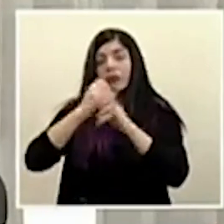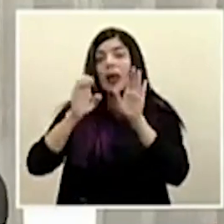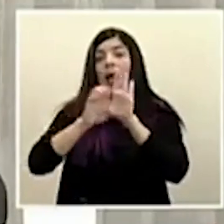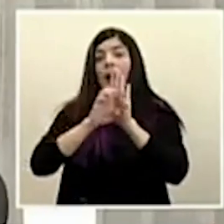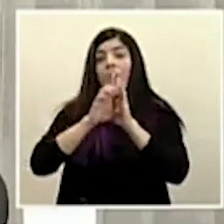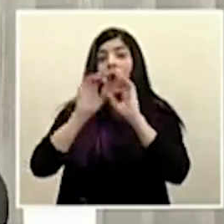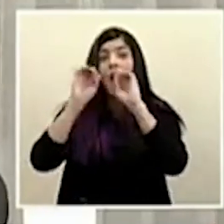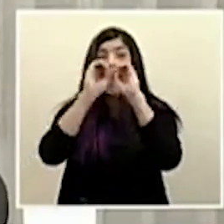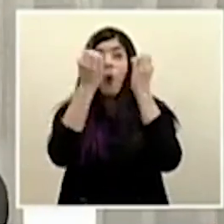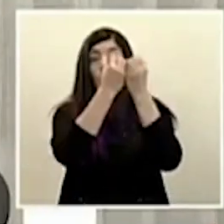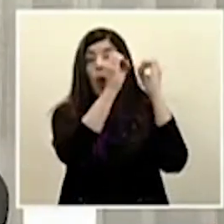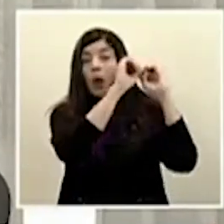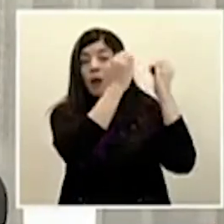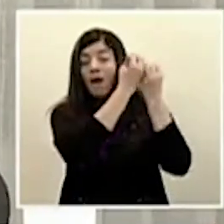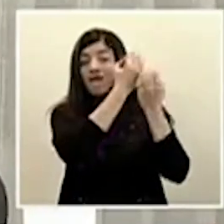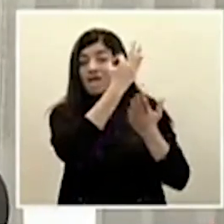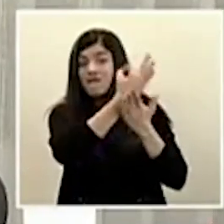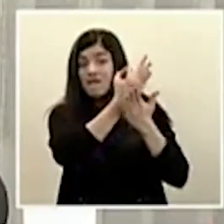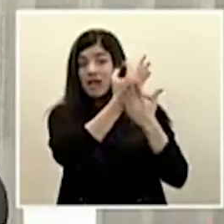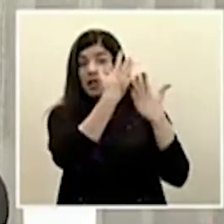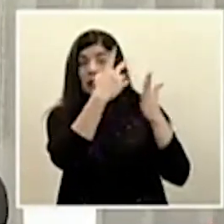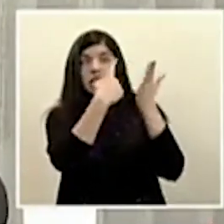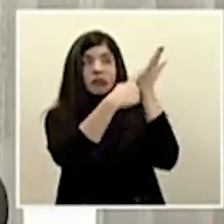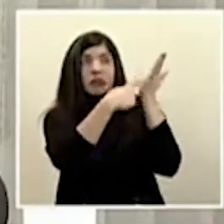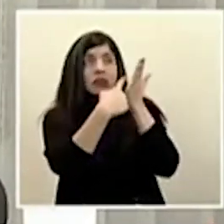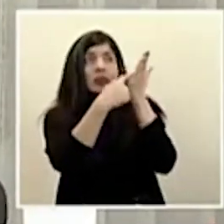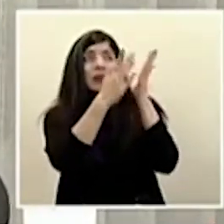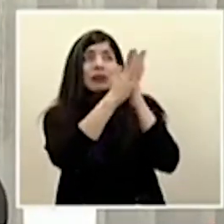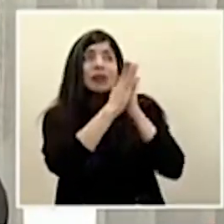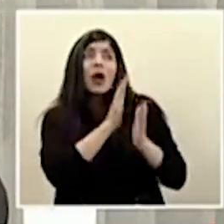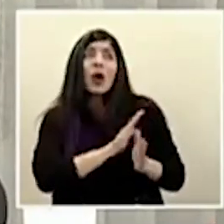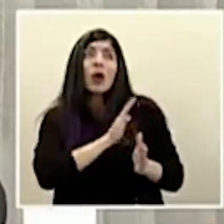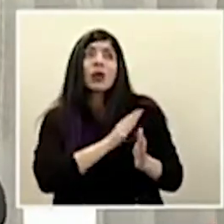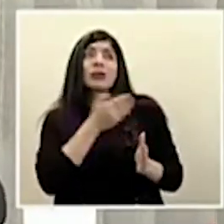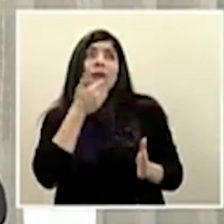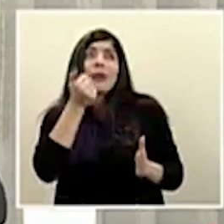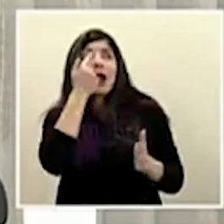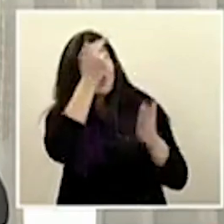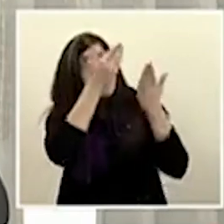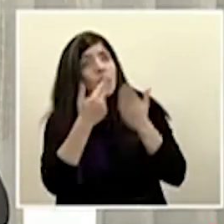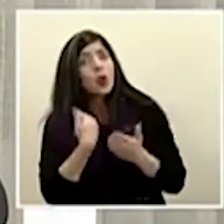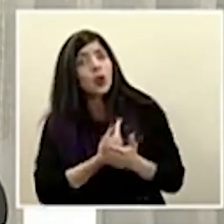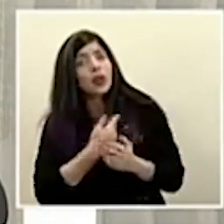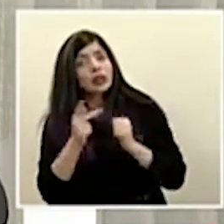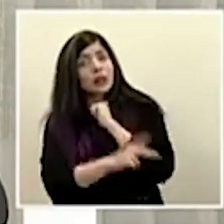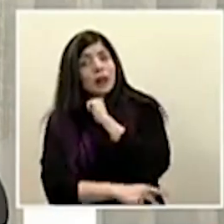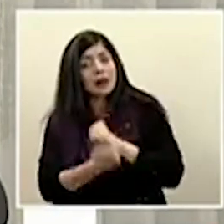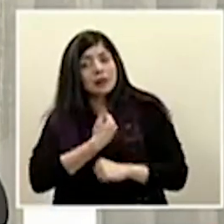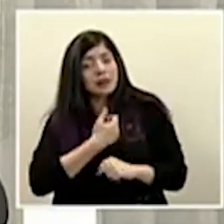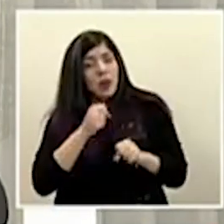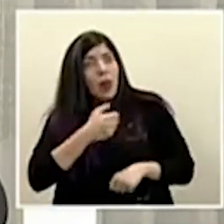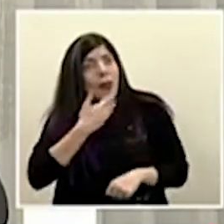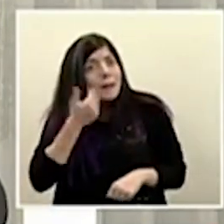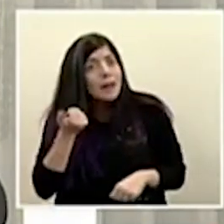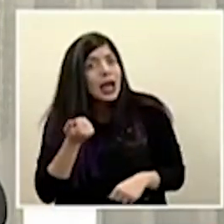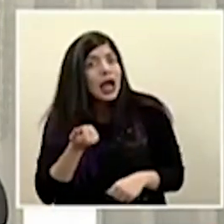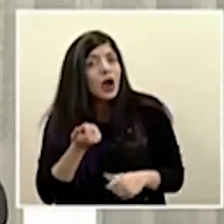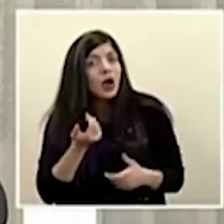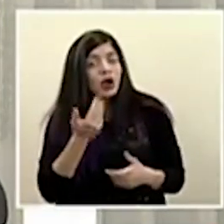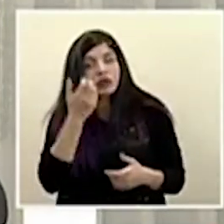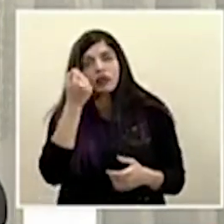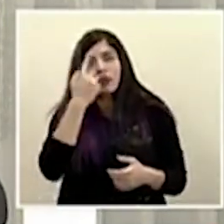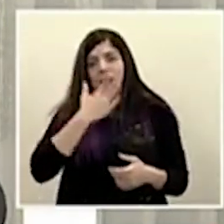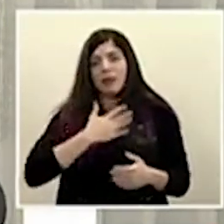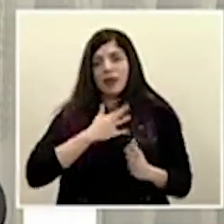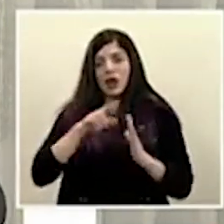con los organismos financieros. Y estamos pidiendo las mejores condiciones para nuestro país, para estar mejor nosotros. Entiendo que ese es mi